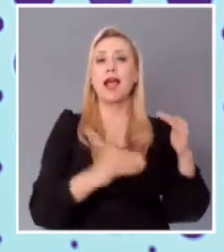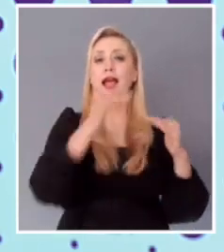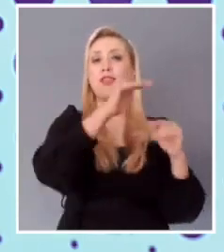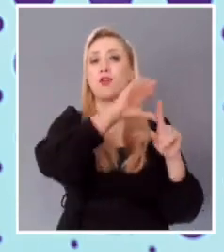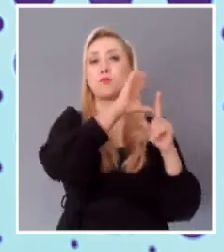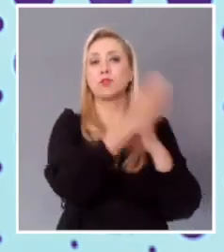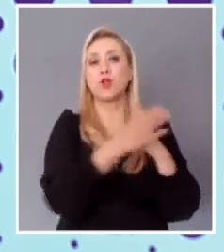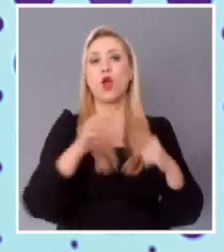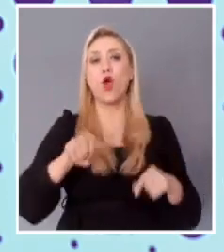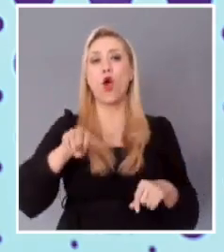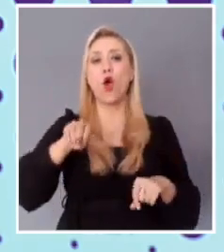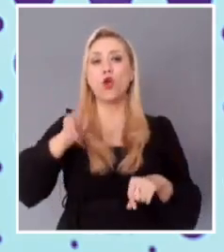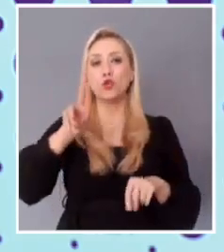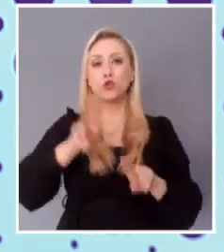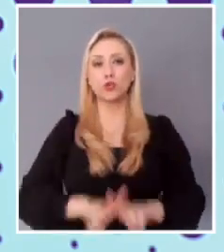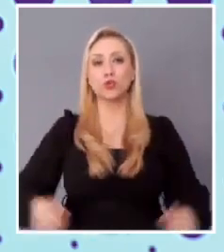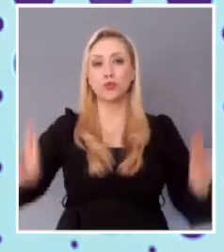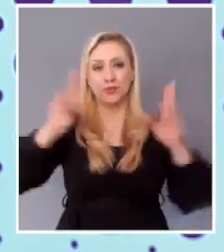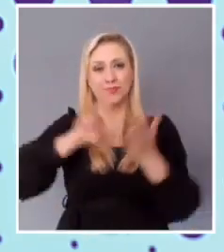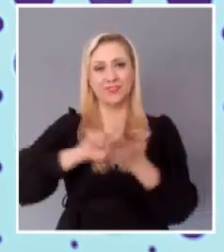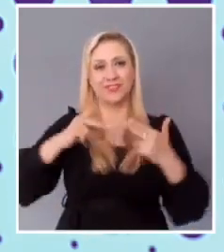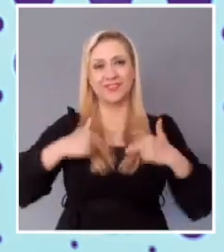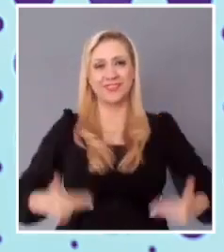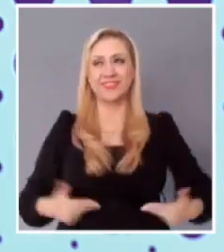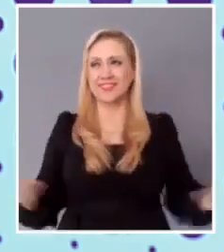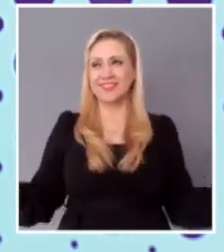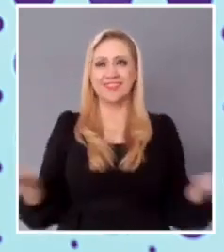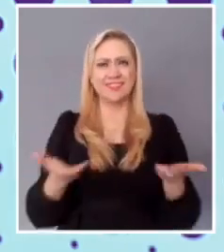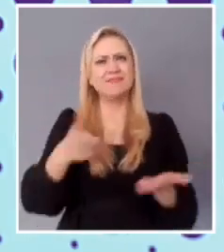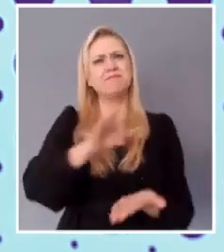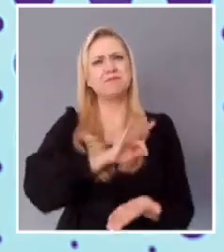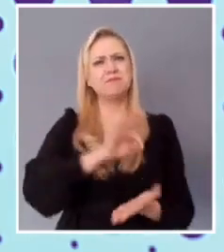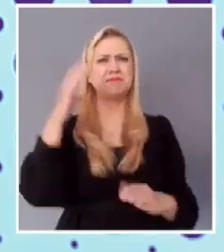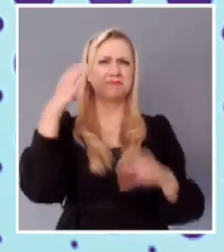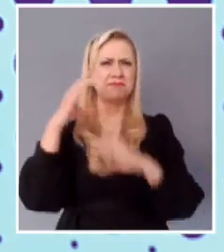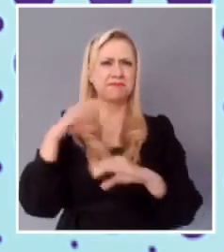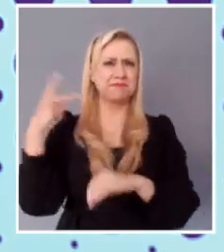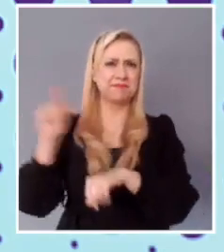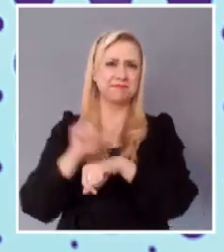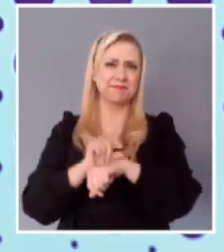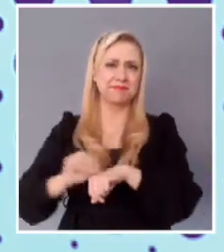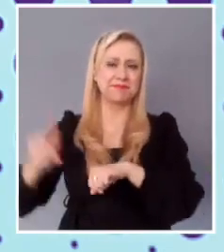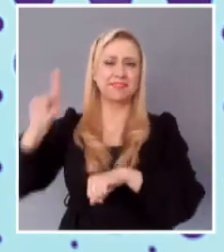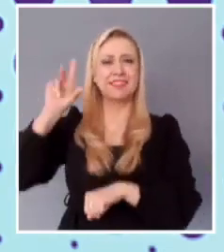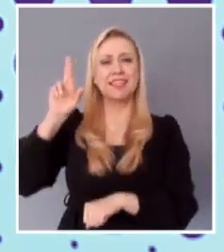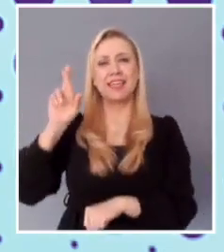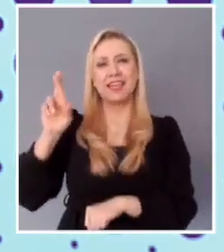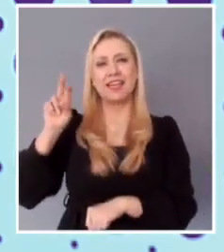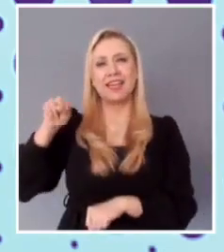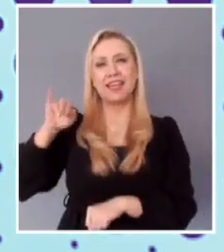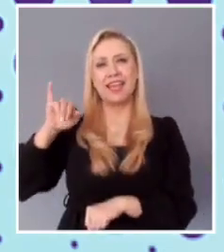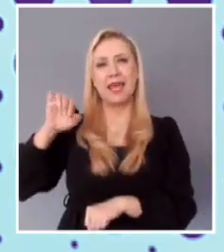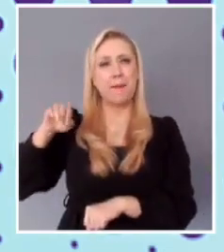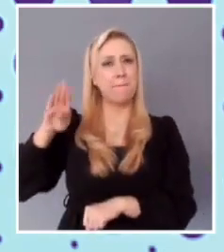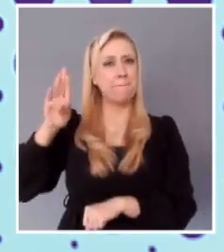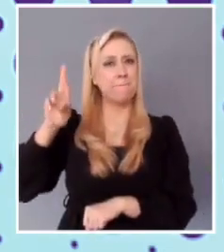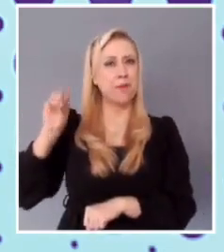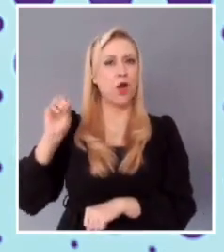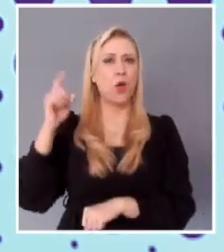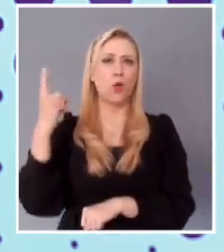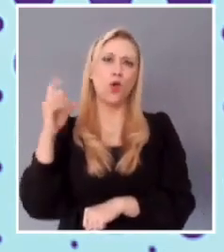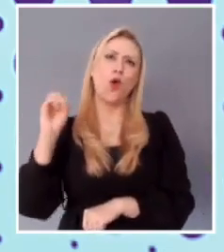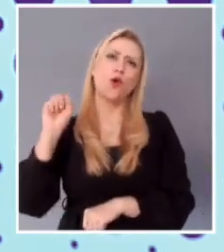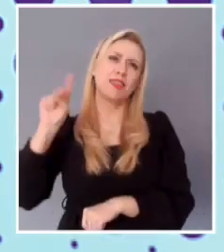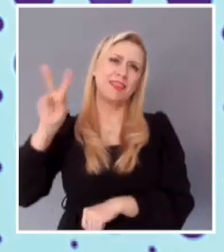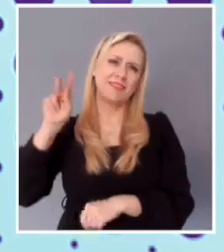de las Naciones Unidas para los Derechos Humanos, y que nos pueden mandar sus comentarios a mi cuenta de Twitter rmiembro1 o a la cuenta de Twitter de Justicia TV.